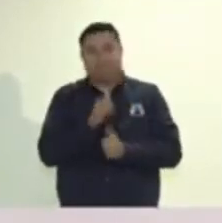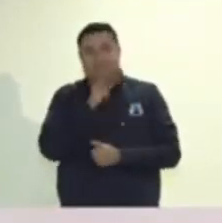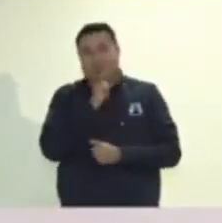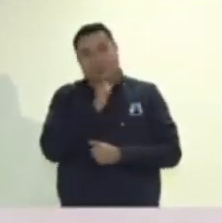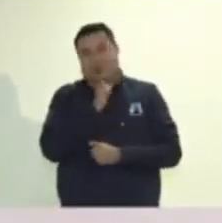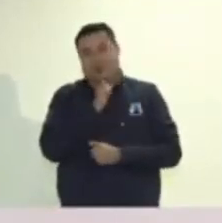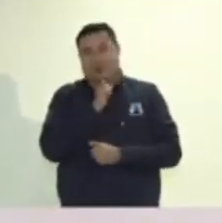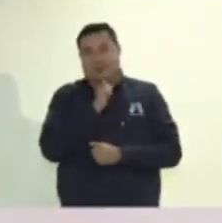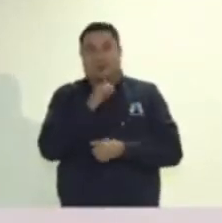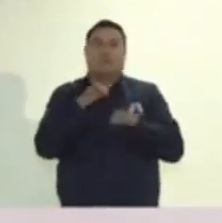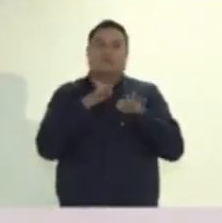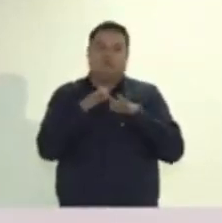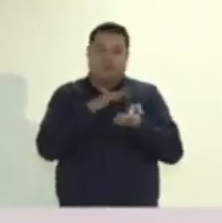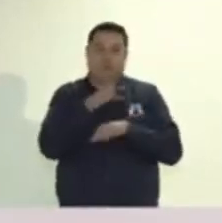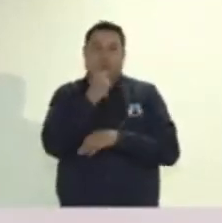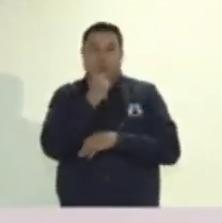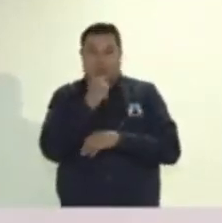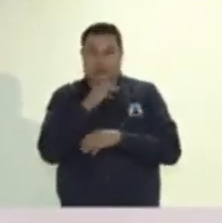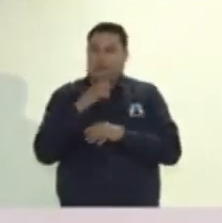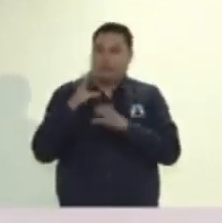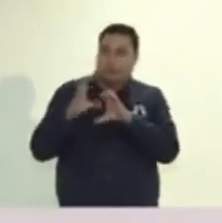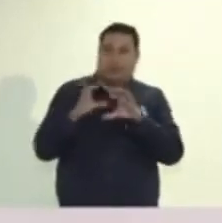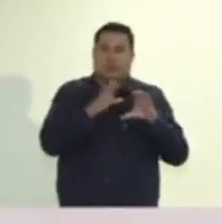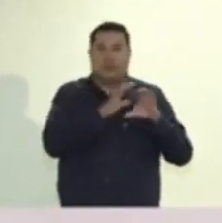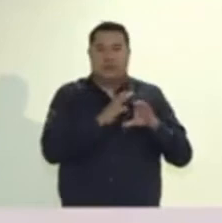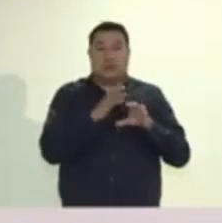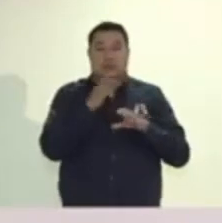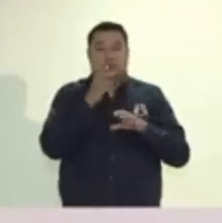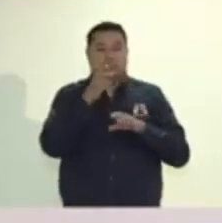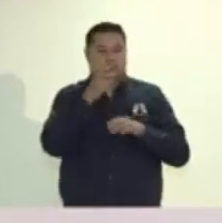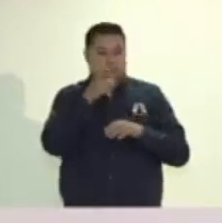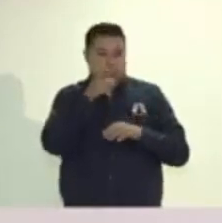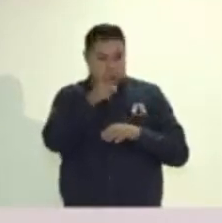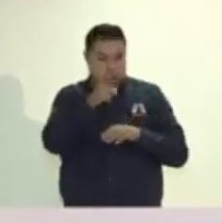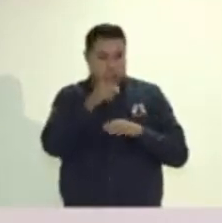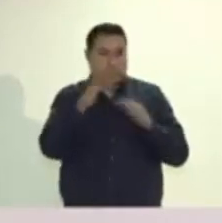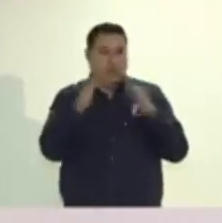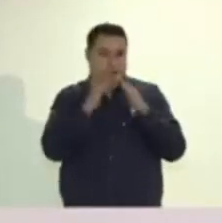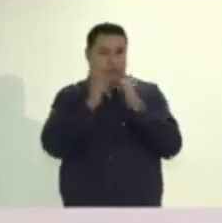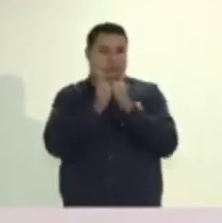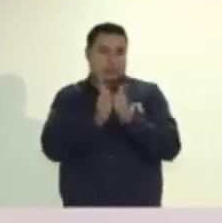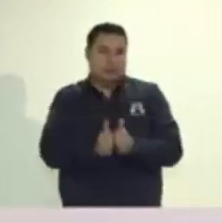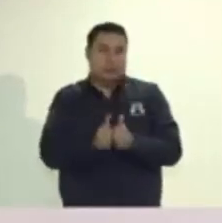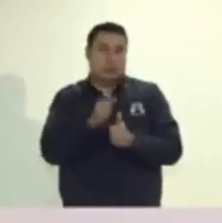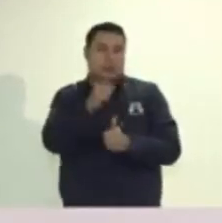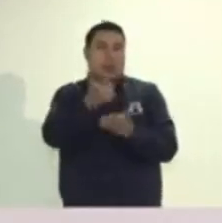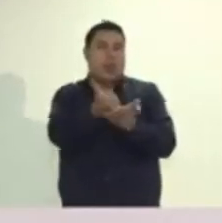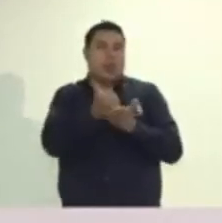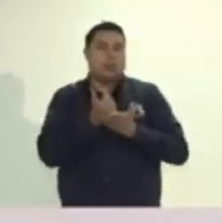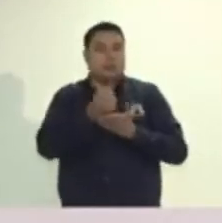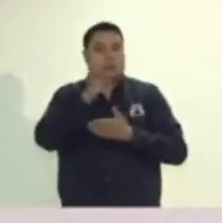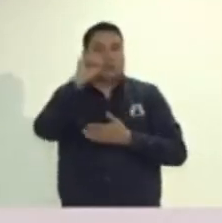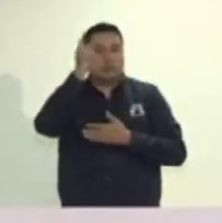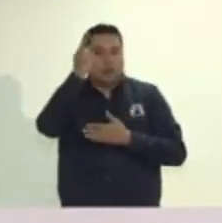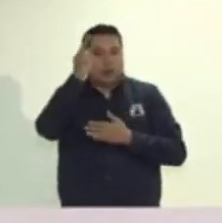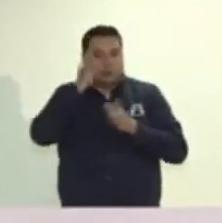Súmate a ayudar a que San Luis Potosí pueda salir adelante.